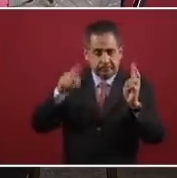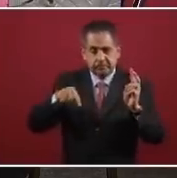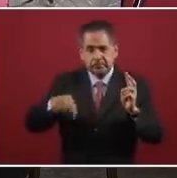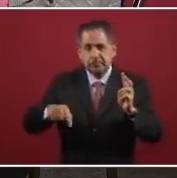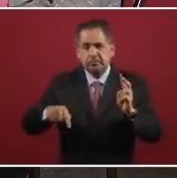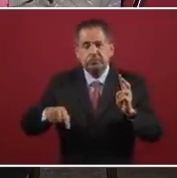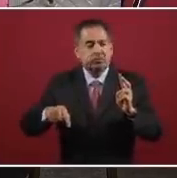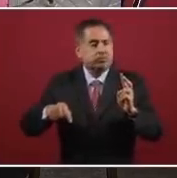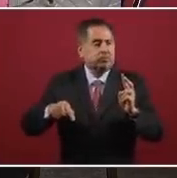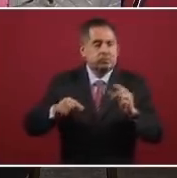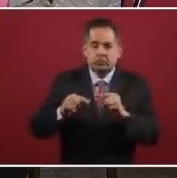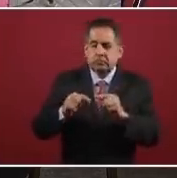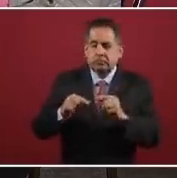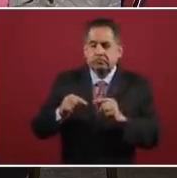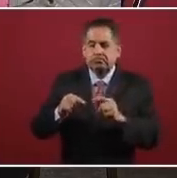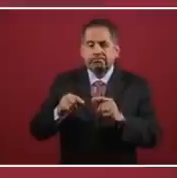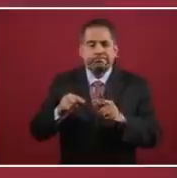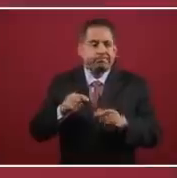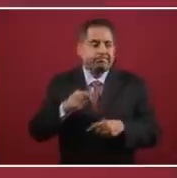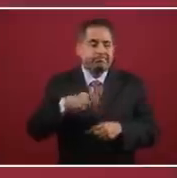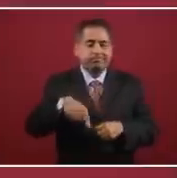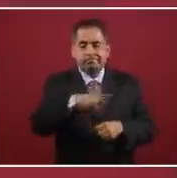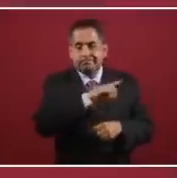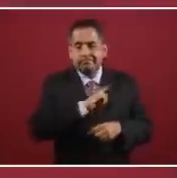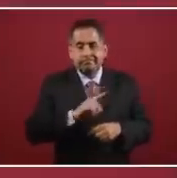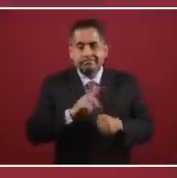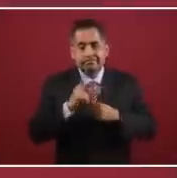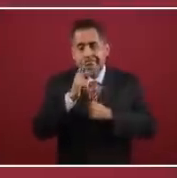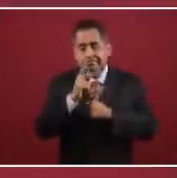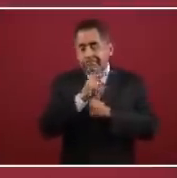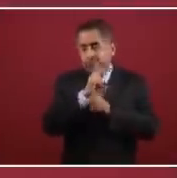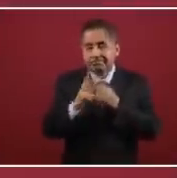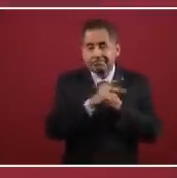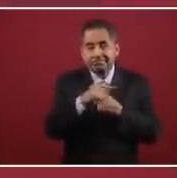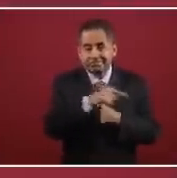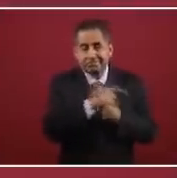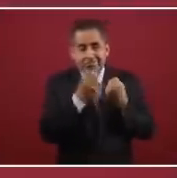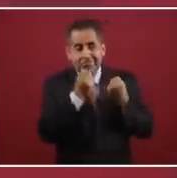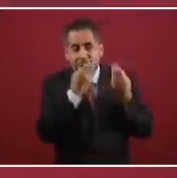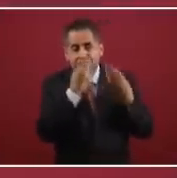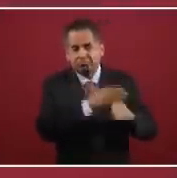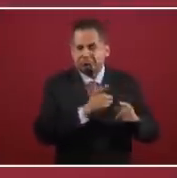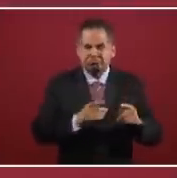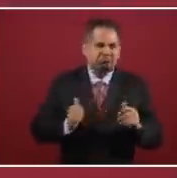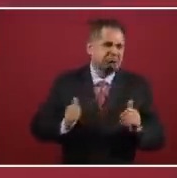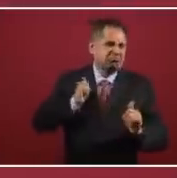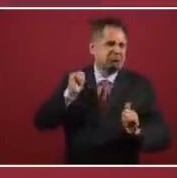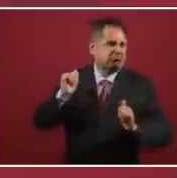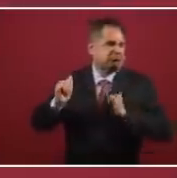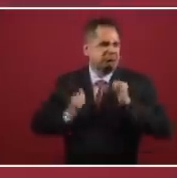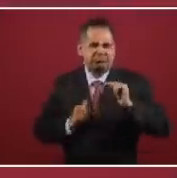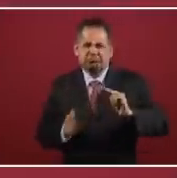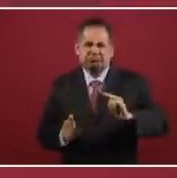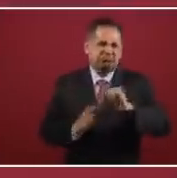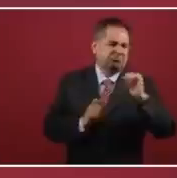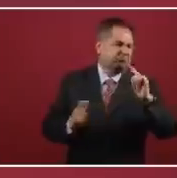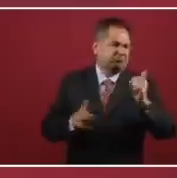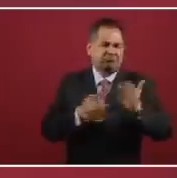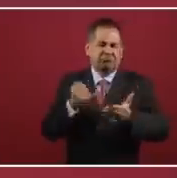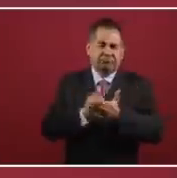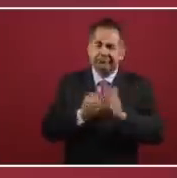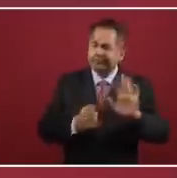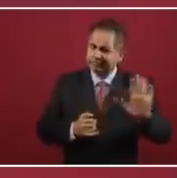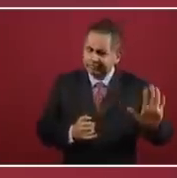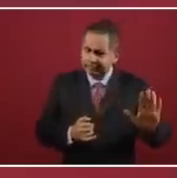es una problemática muy fuerte en el país, no solamente en estados del Bajío, sino también ya hacia el sur, y